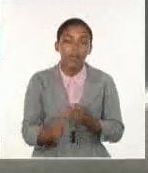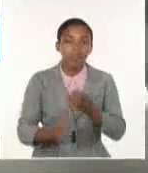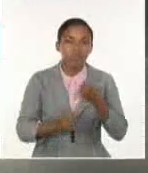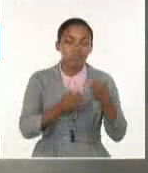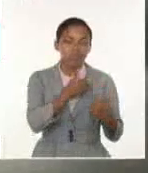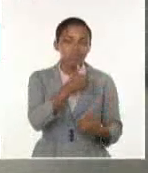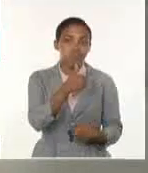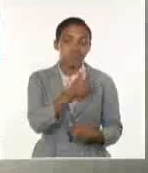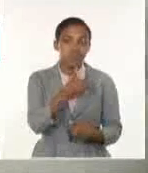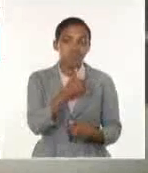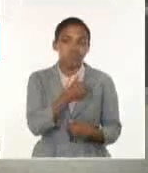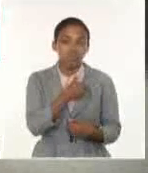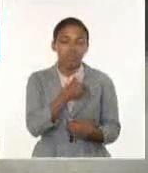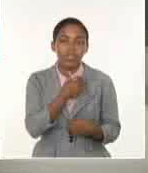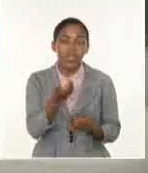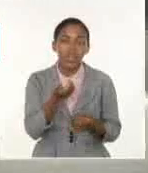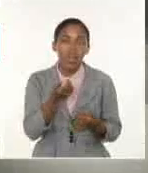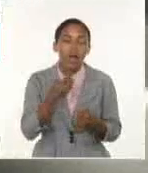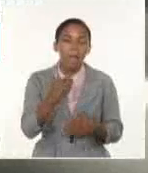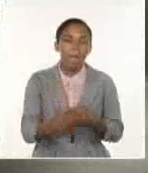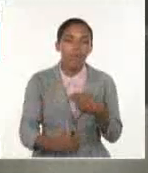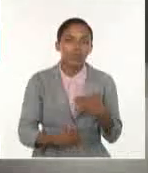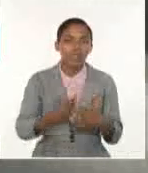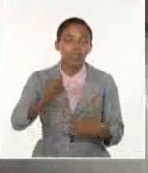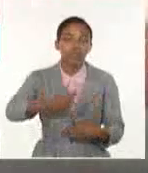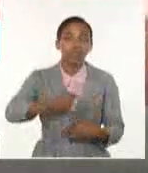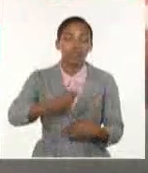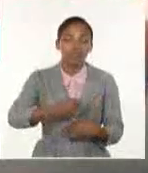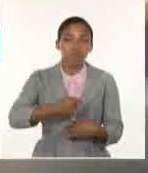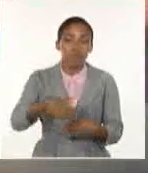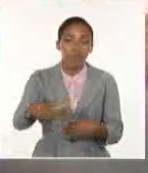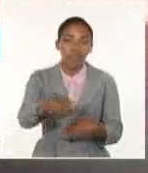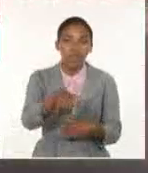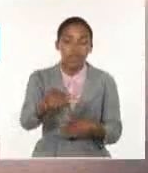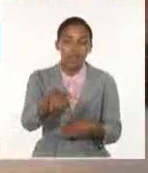caso están bajo proceso judicial, además de autoridades locales